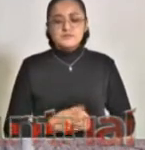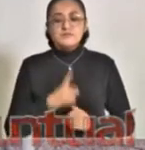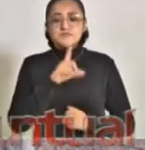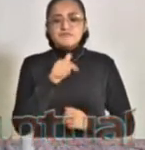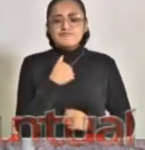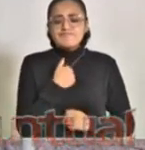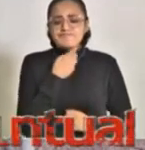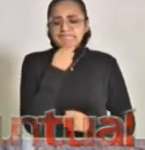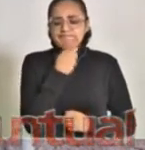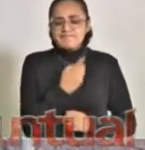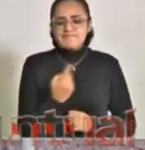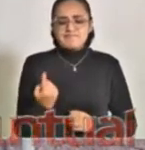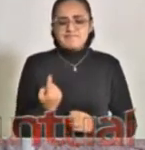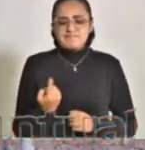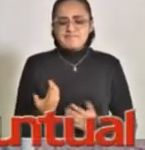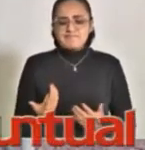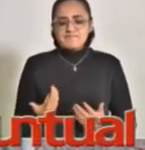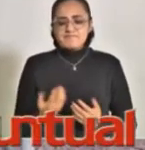Decirles que